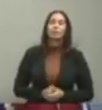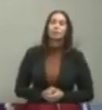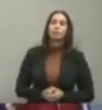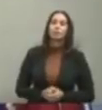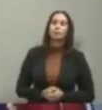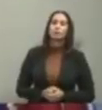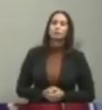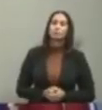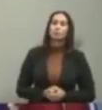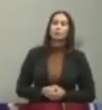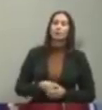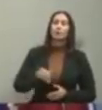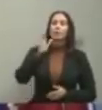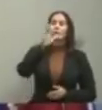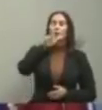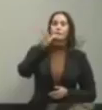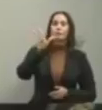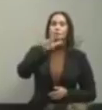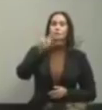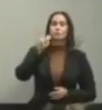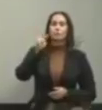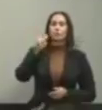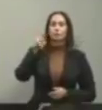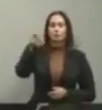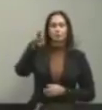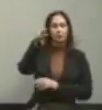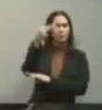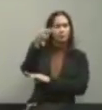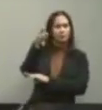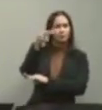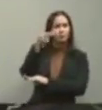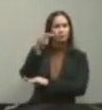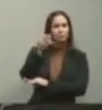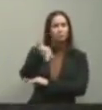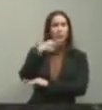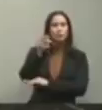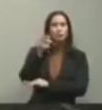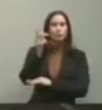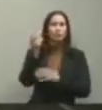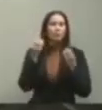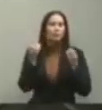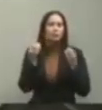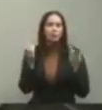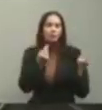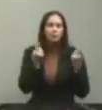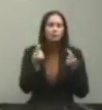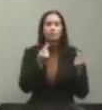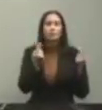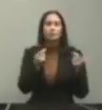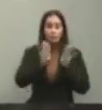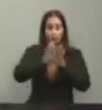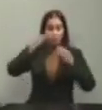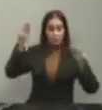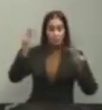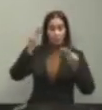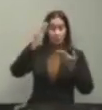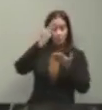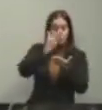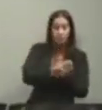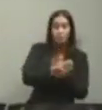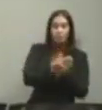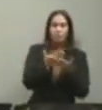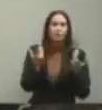esther sánchez de supercanal 33 ese hotel donde estaba hospedado el italiano que tratamiento se le está dando está abierto está operando